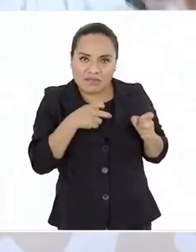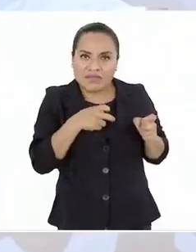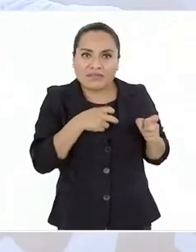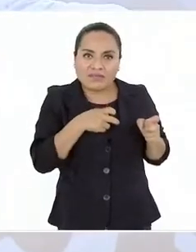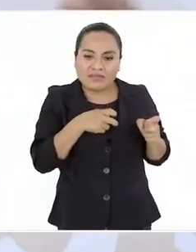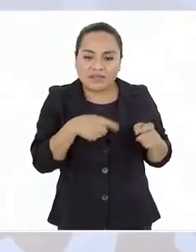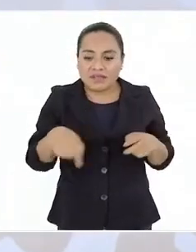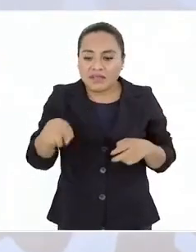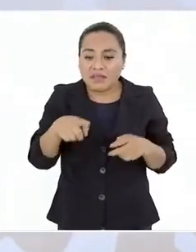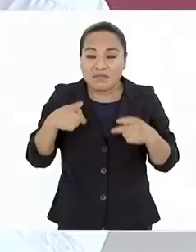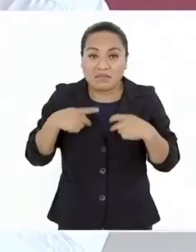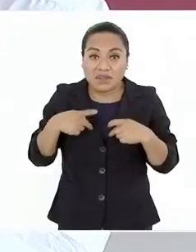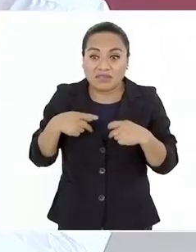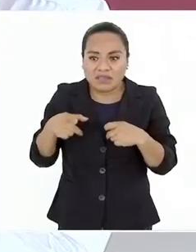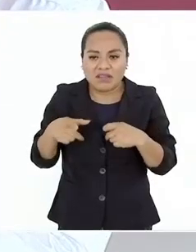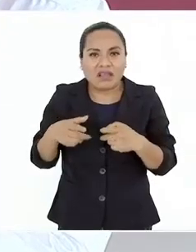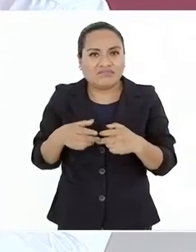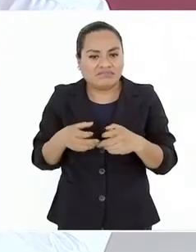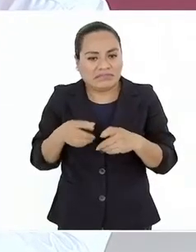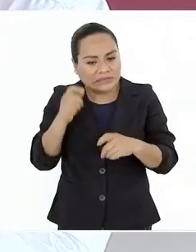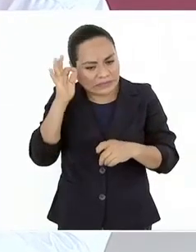a los transportistas.